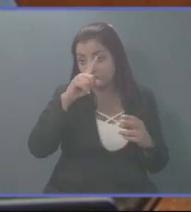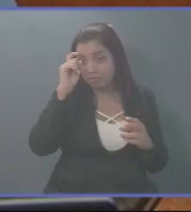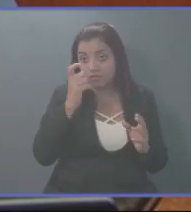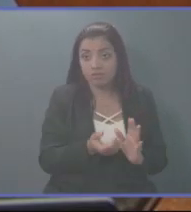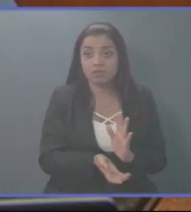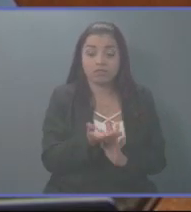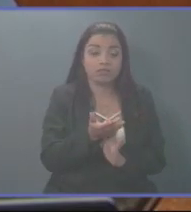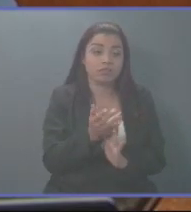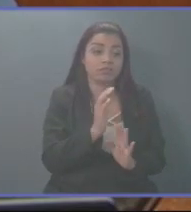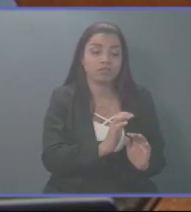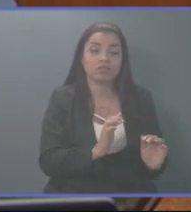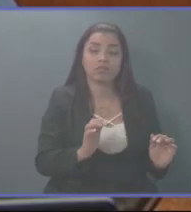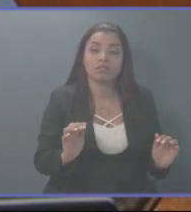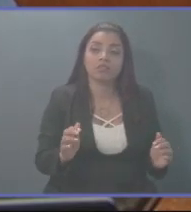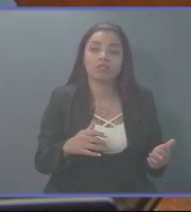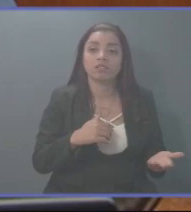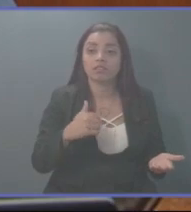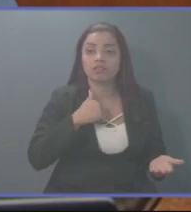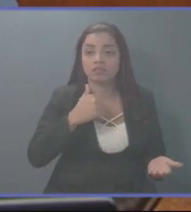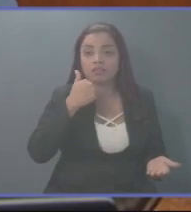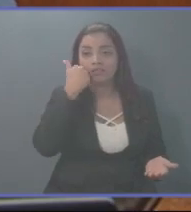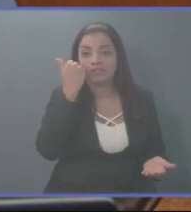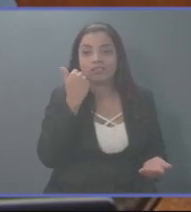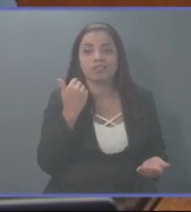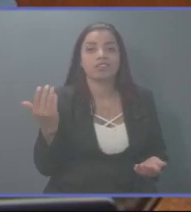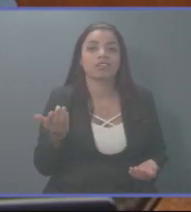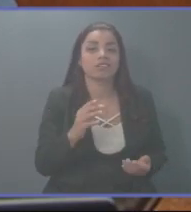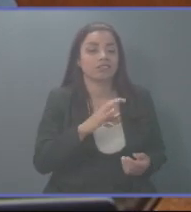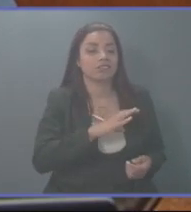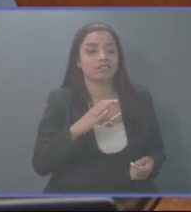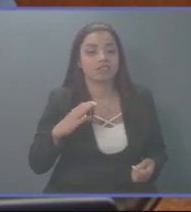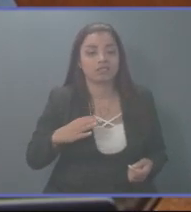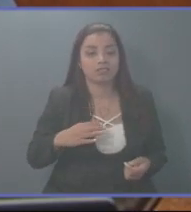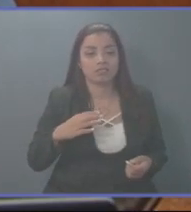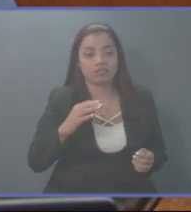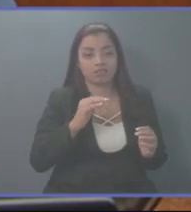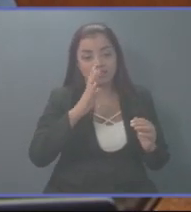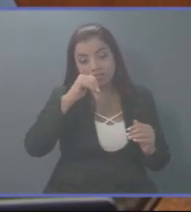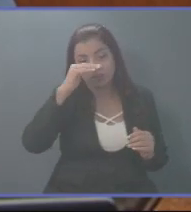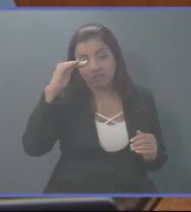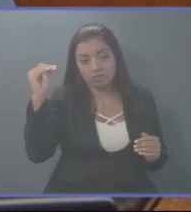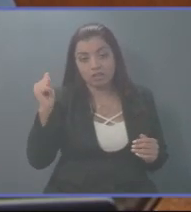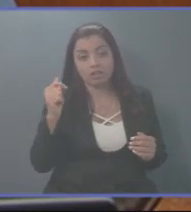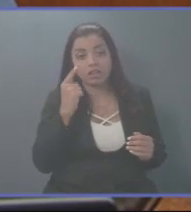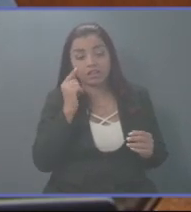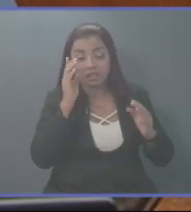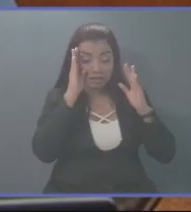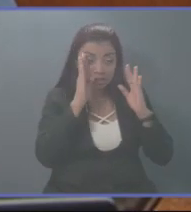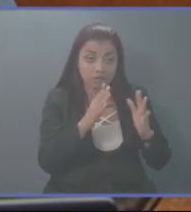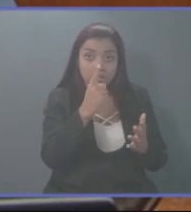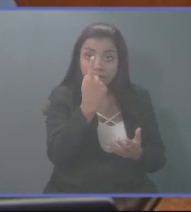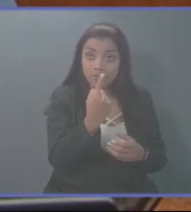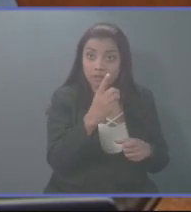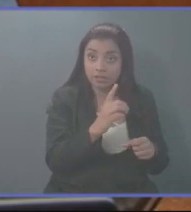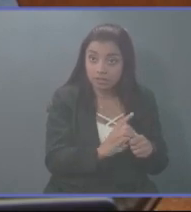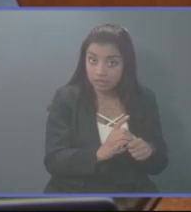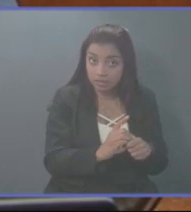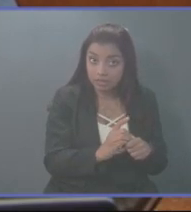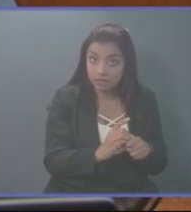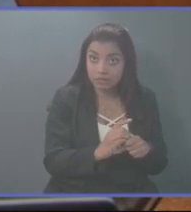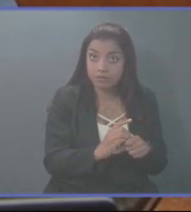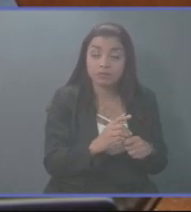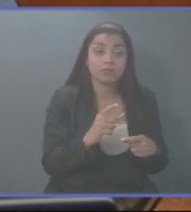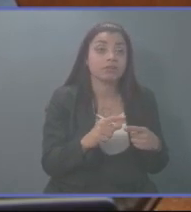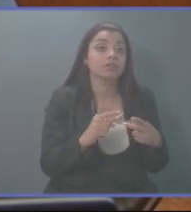de la Niñez y la Adolescencia, Consejo Nacional de Atención Integral a la Persona con Discapacidad,